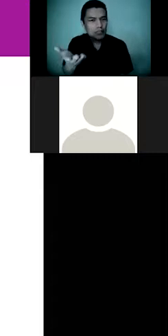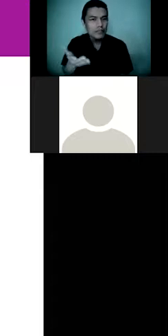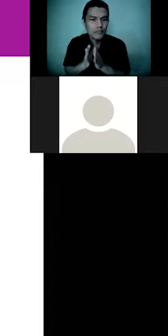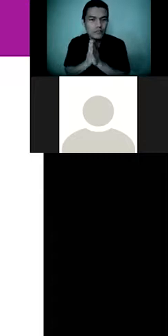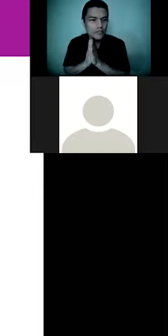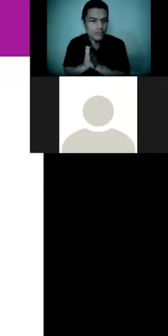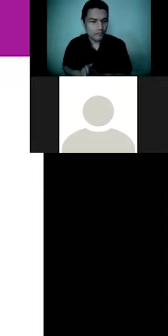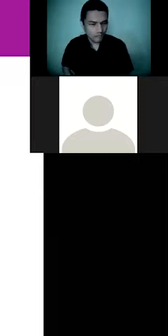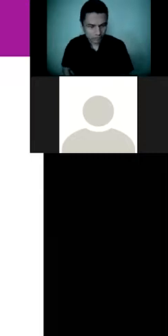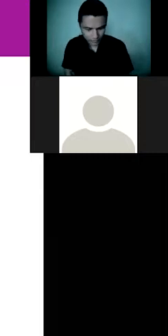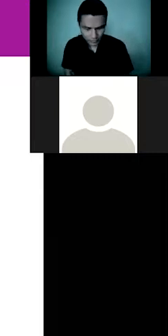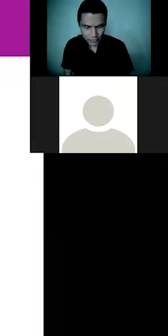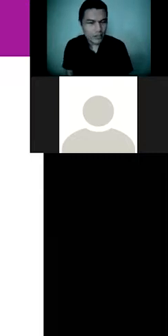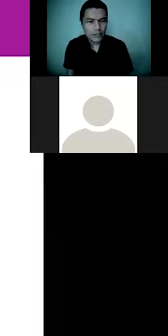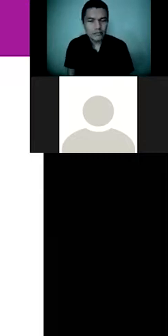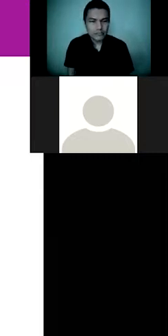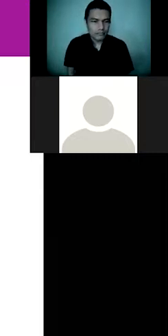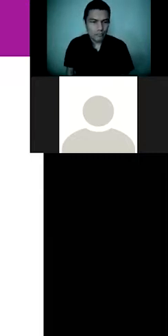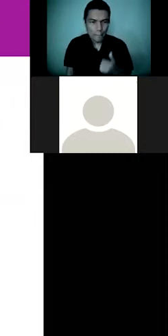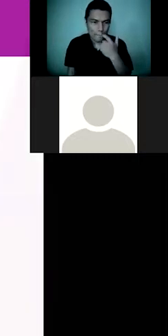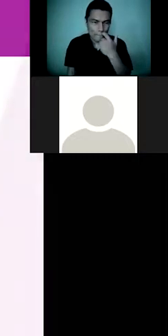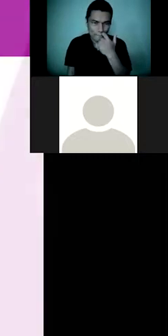seguir explicando esto. Adelante, por favor.